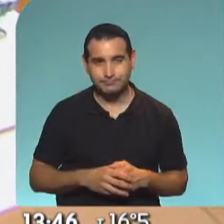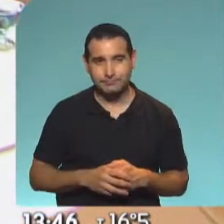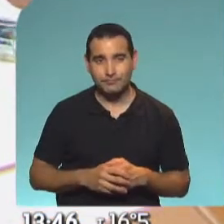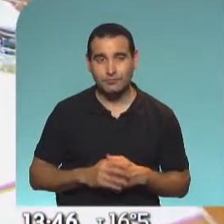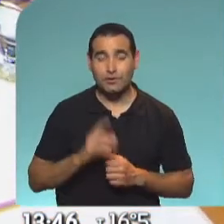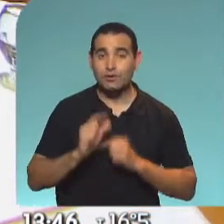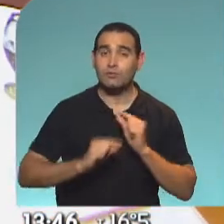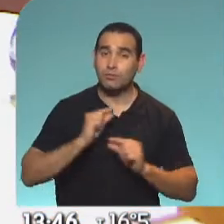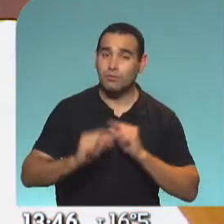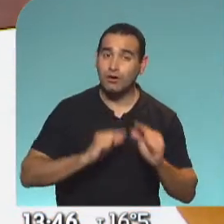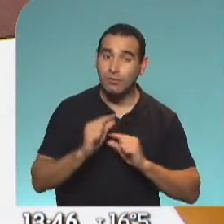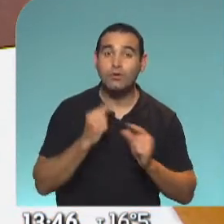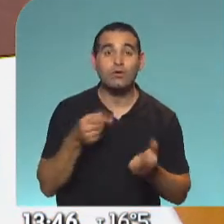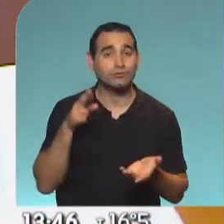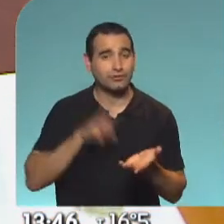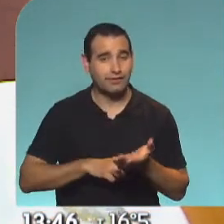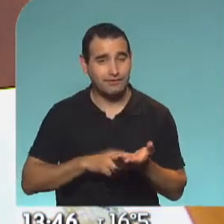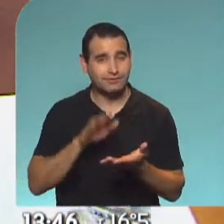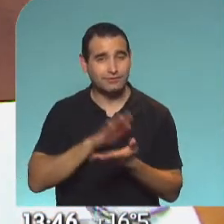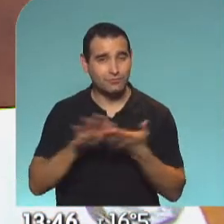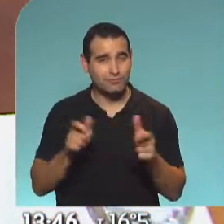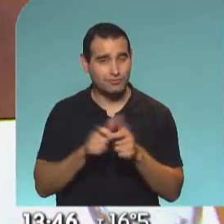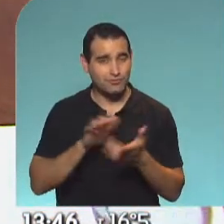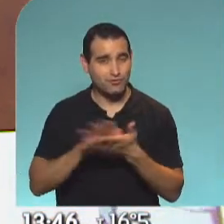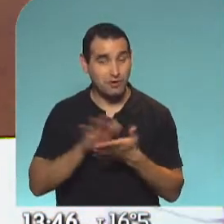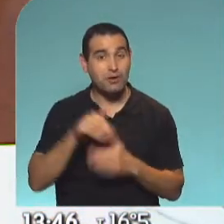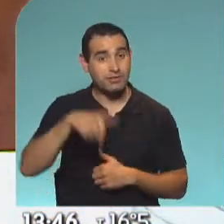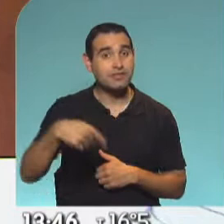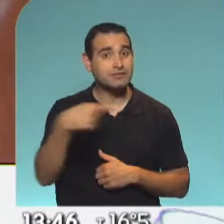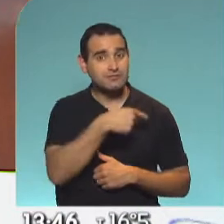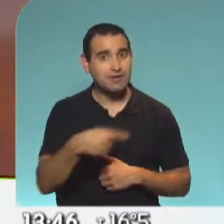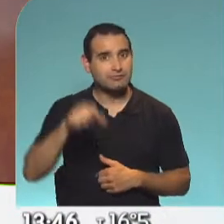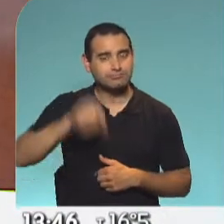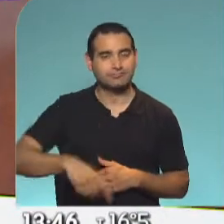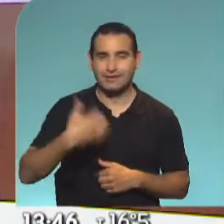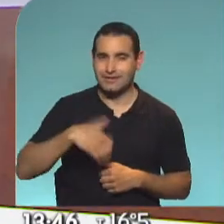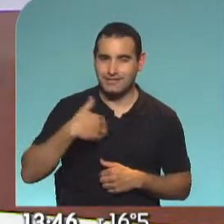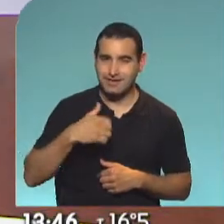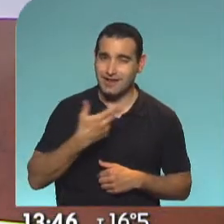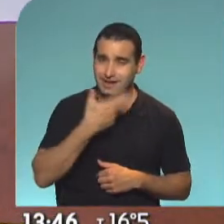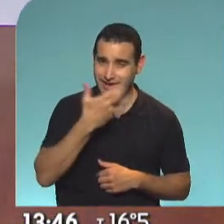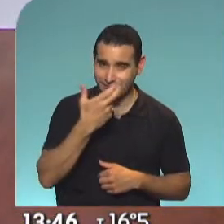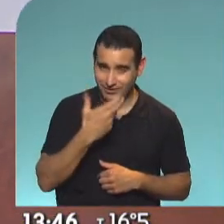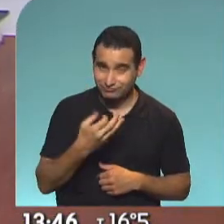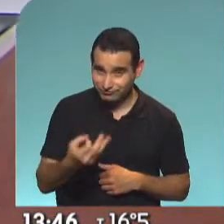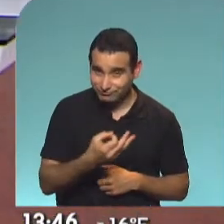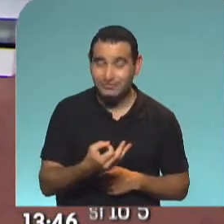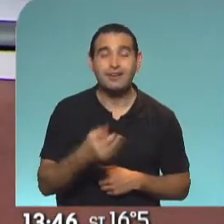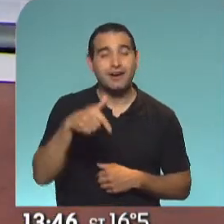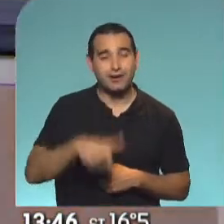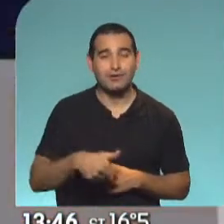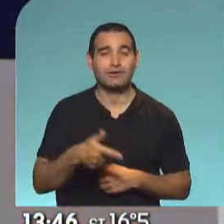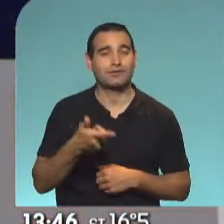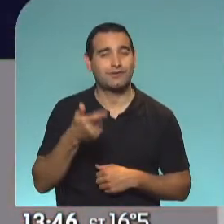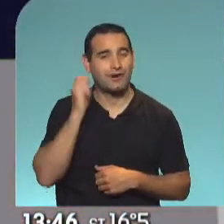Y poco a poco van llegando de nuevo los estrenos. Y esta semana llega uno bien argento a Netflix. Estamos en comunicación con Gaby